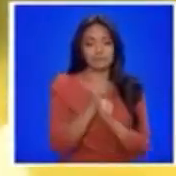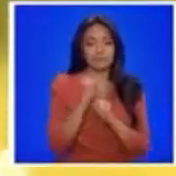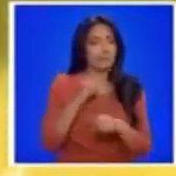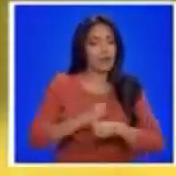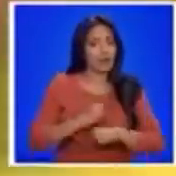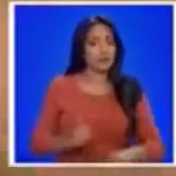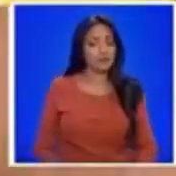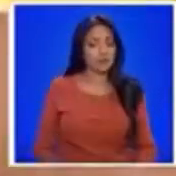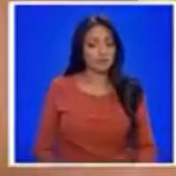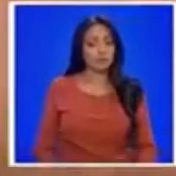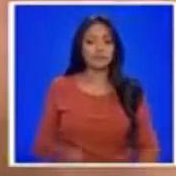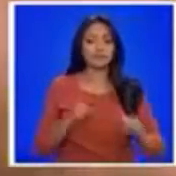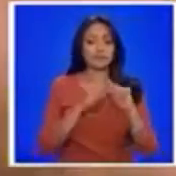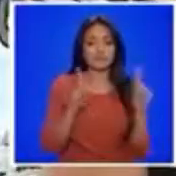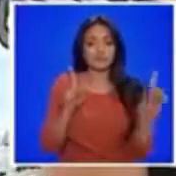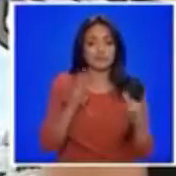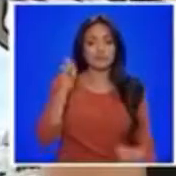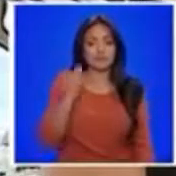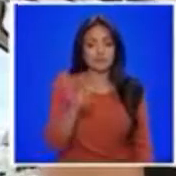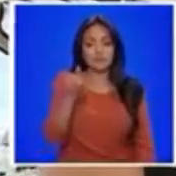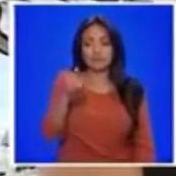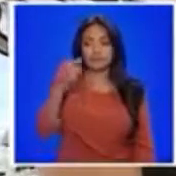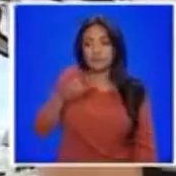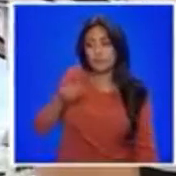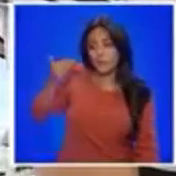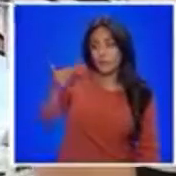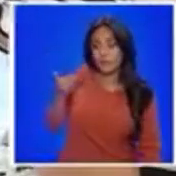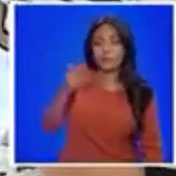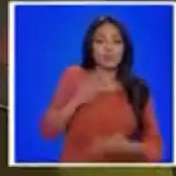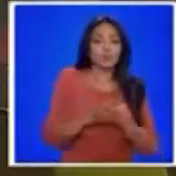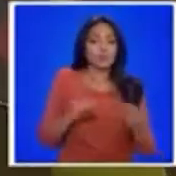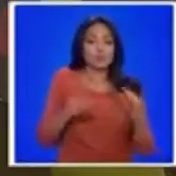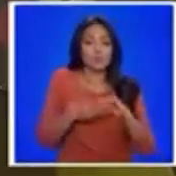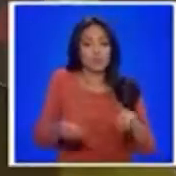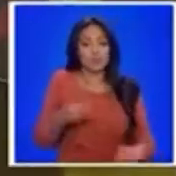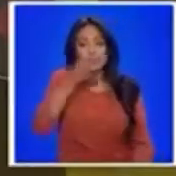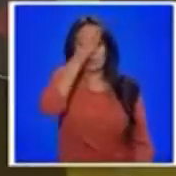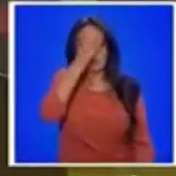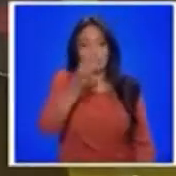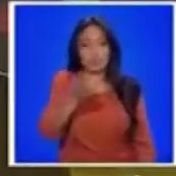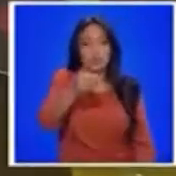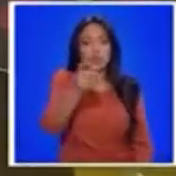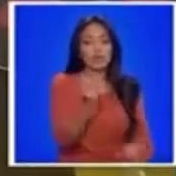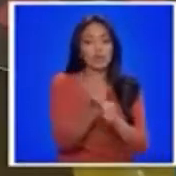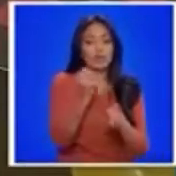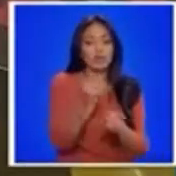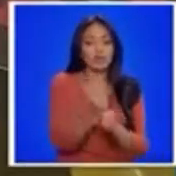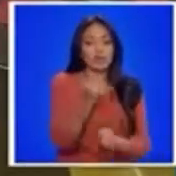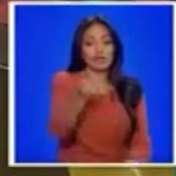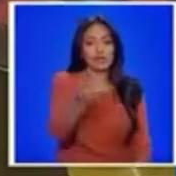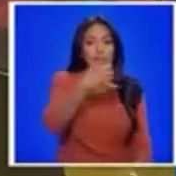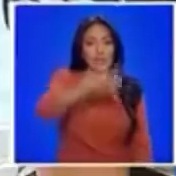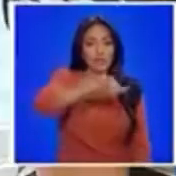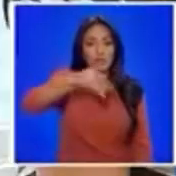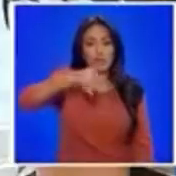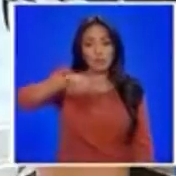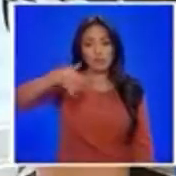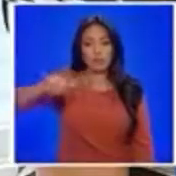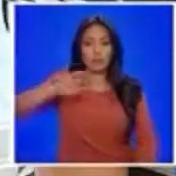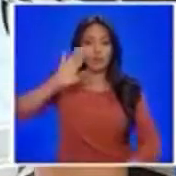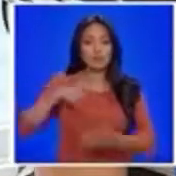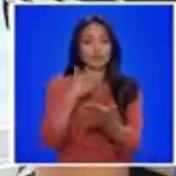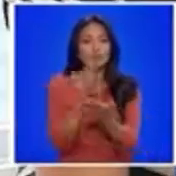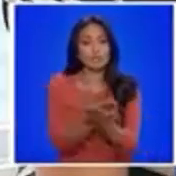haciendo, pero sin embargo detrás de todo eso tiene una historia, tiene una cultura. Comenzamos a crear este tipo de juegos que lleguen